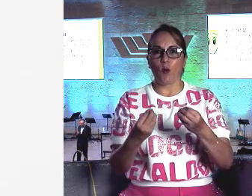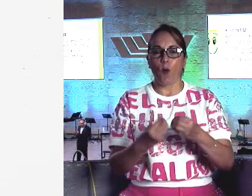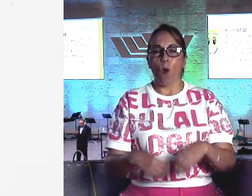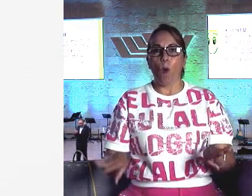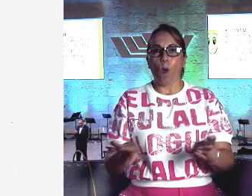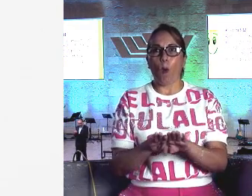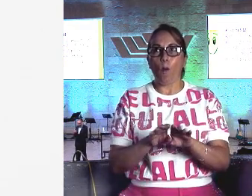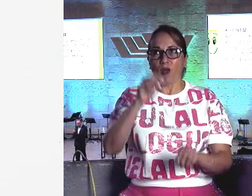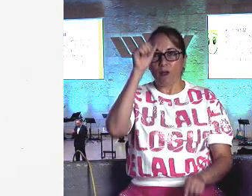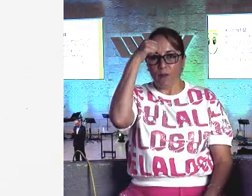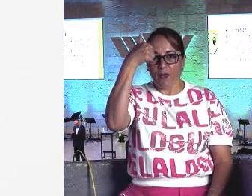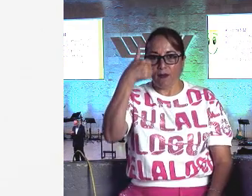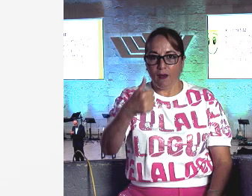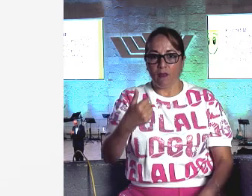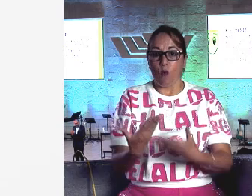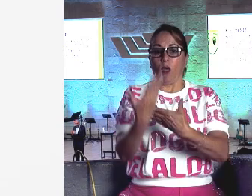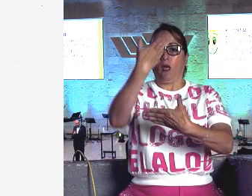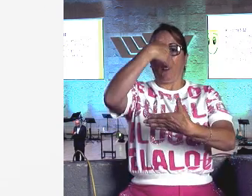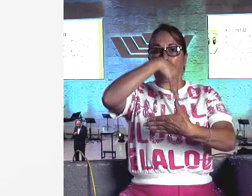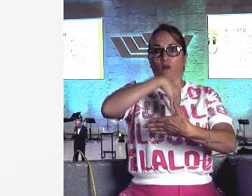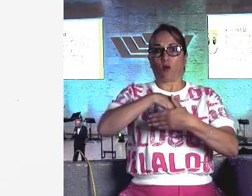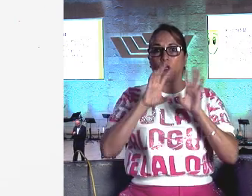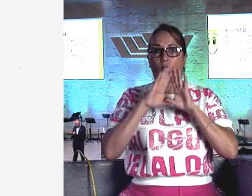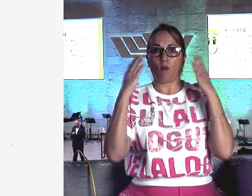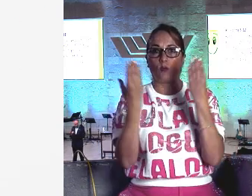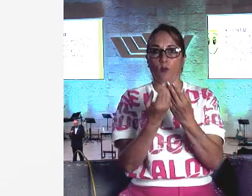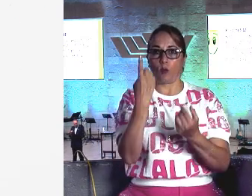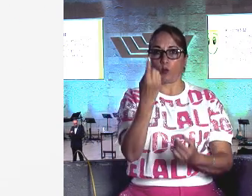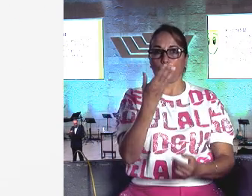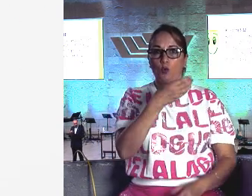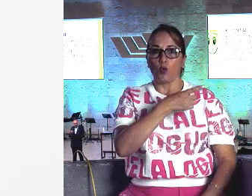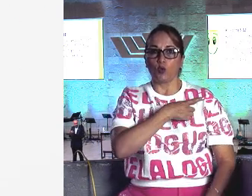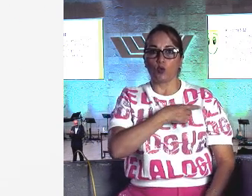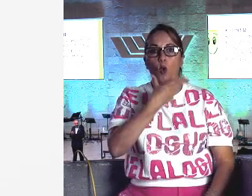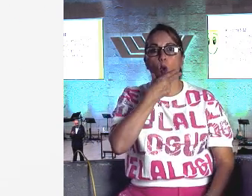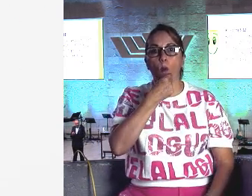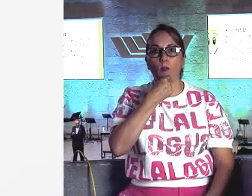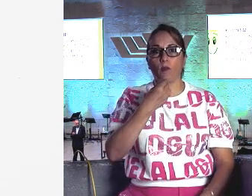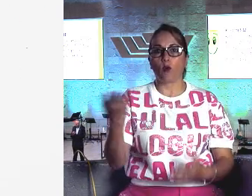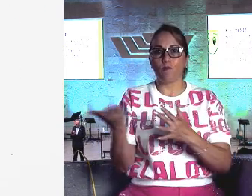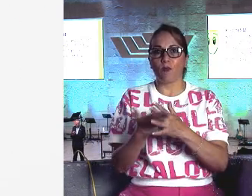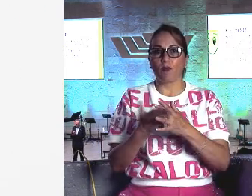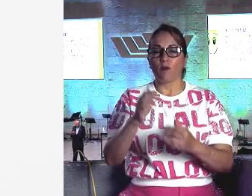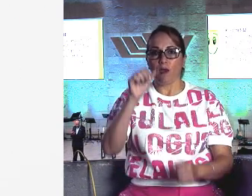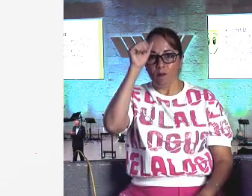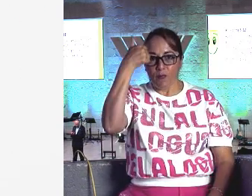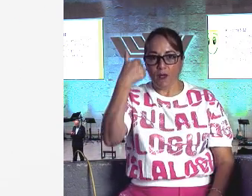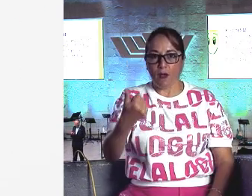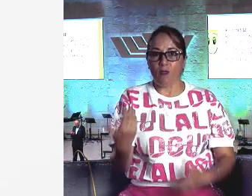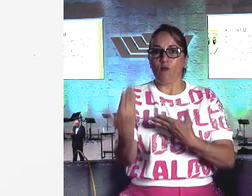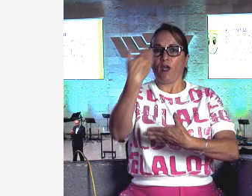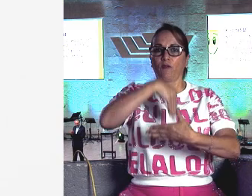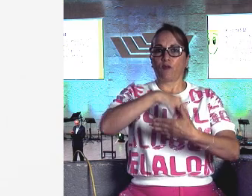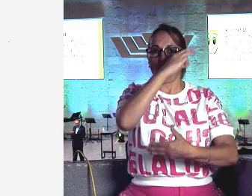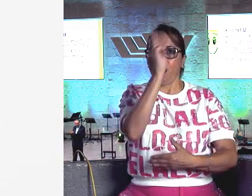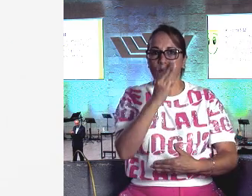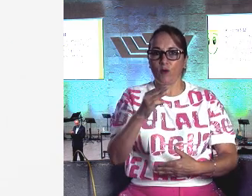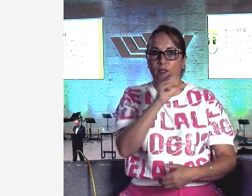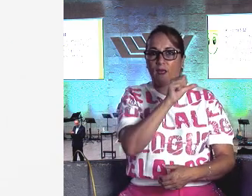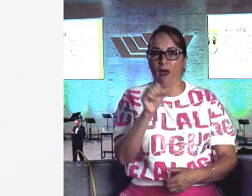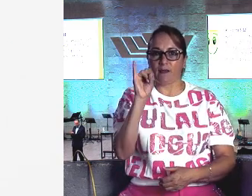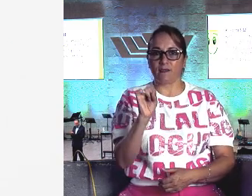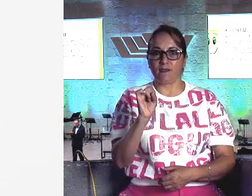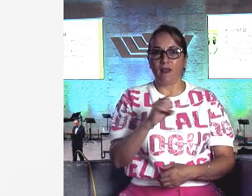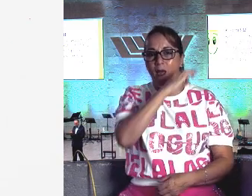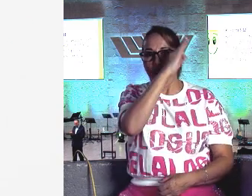pecado entró en el mundo por un solo hombre y por medio del pecado entró la muerte, así la muerte